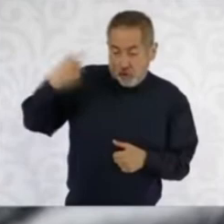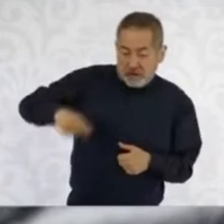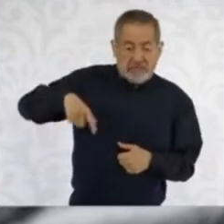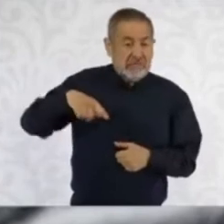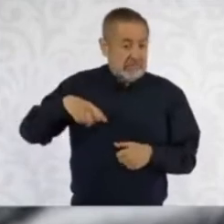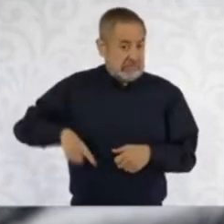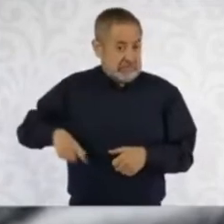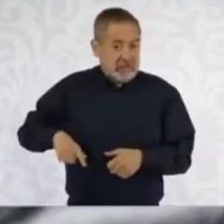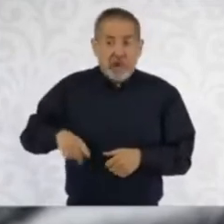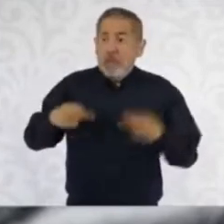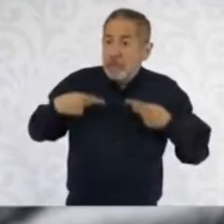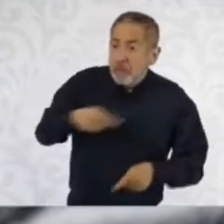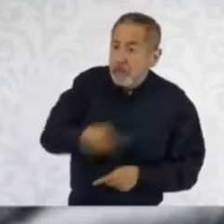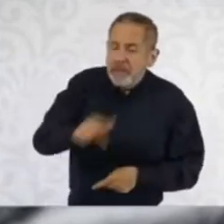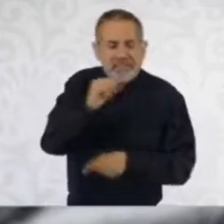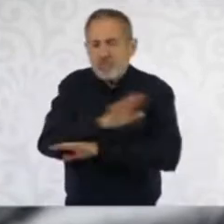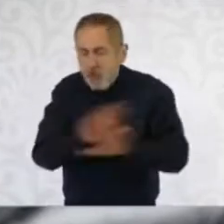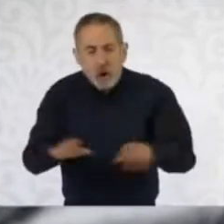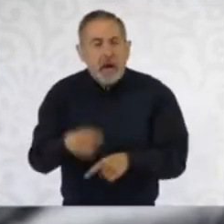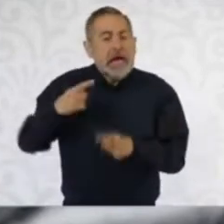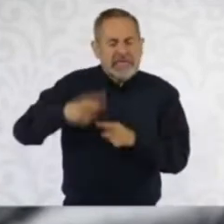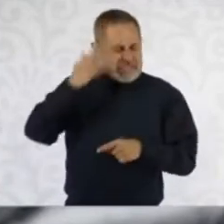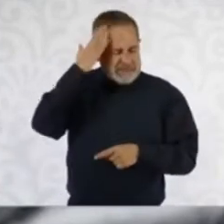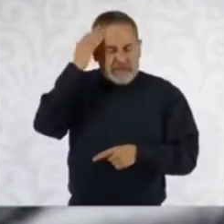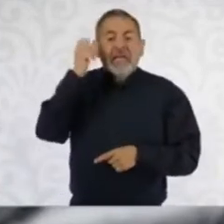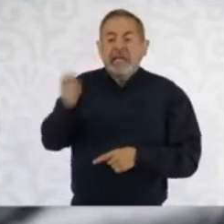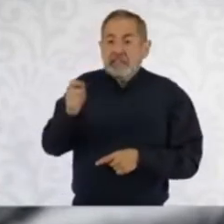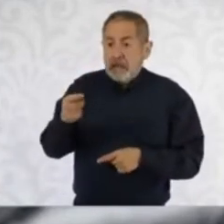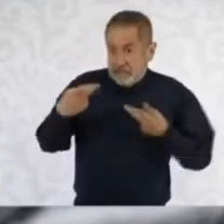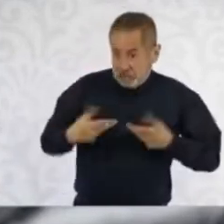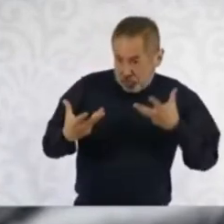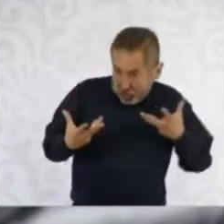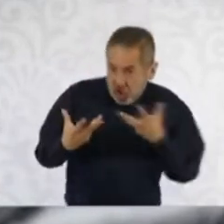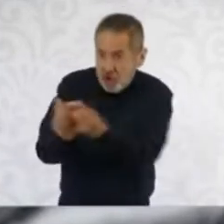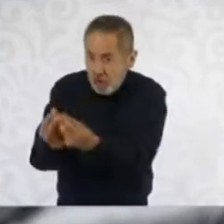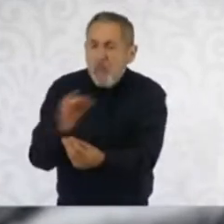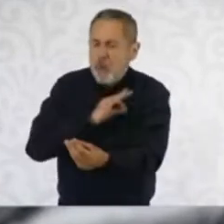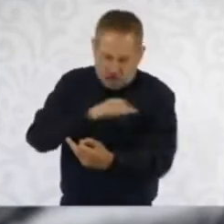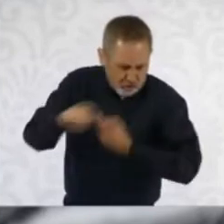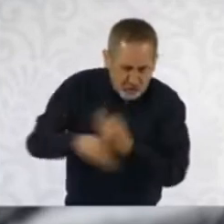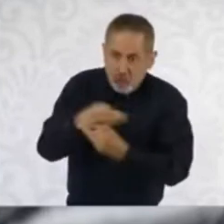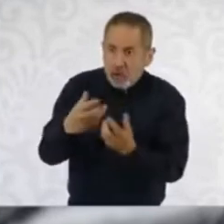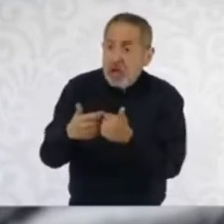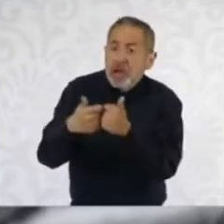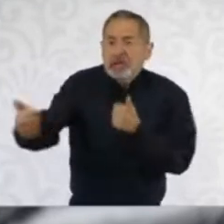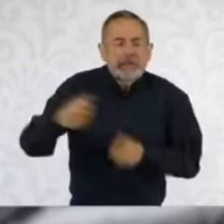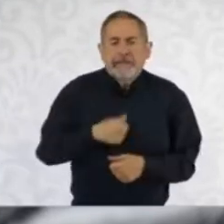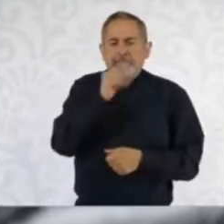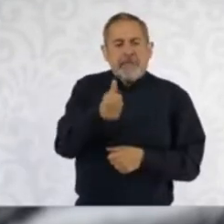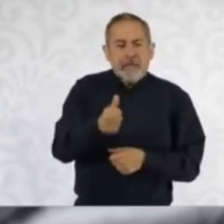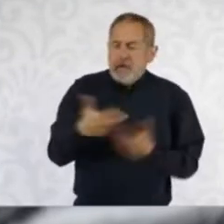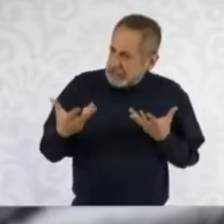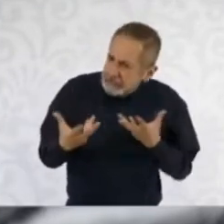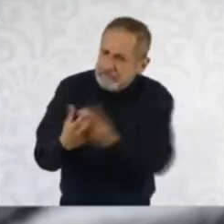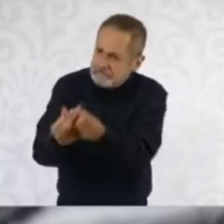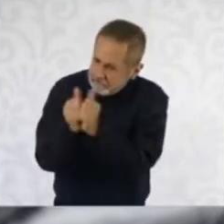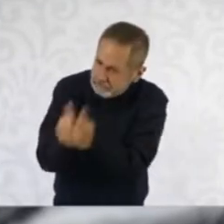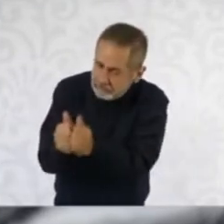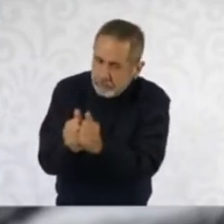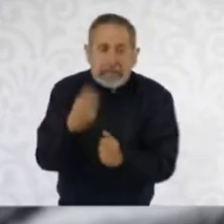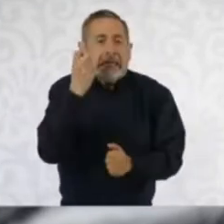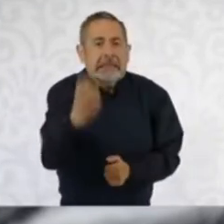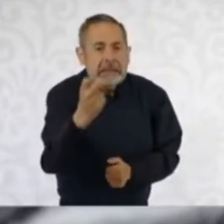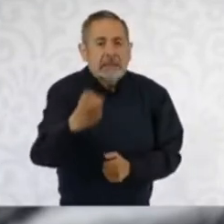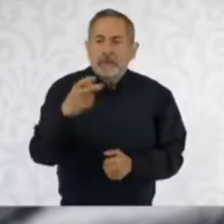tiene como máxima con el pueblo todo, sin el pueblo nada. Así vamos a seguir gobernando. Y así quiere el pueblo de México que sigamos